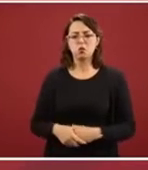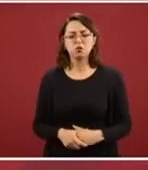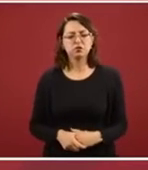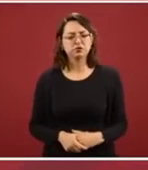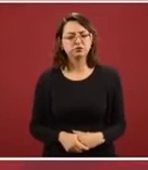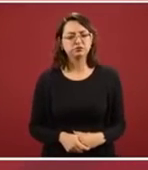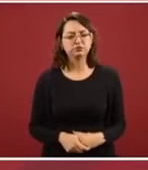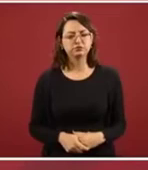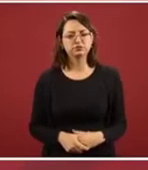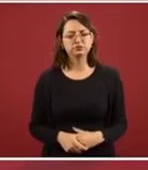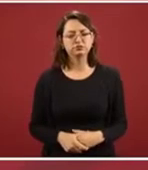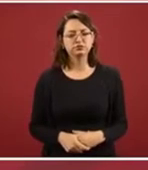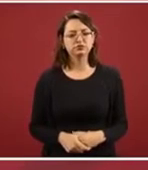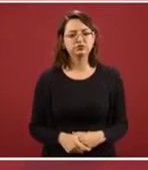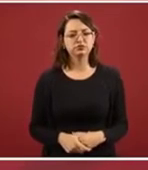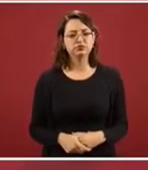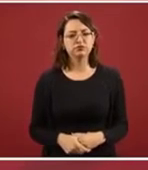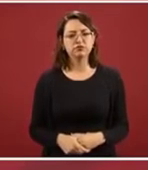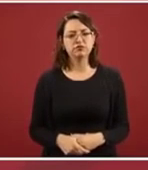propio